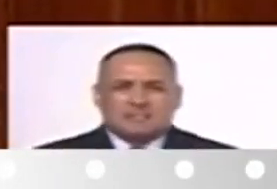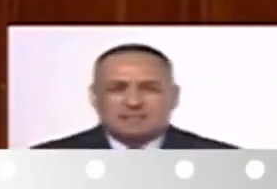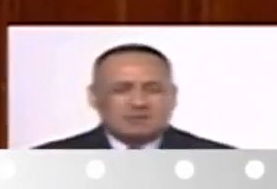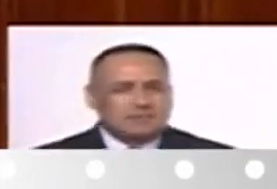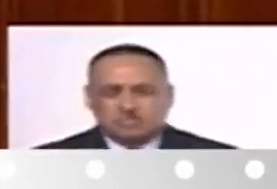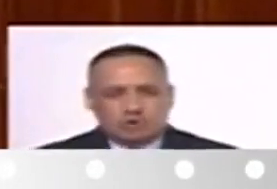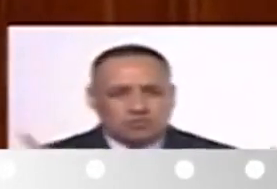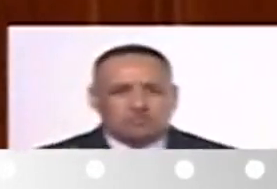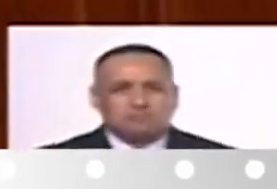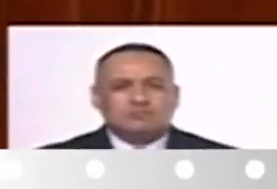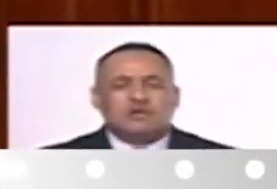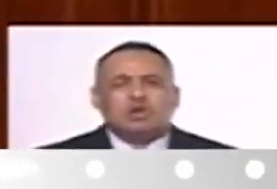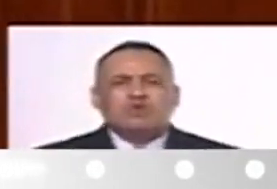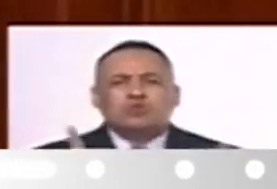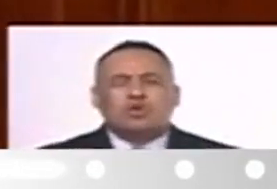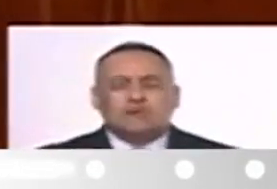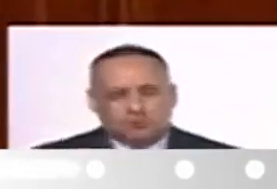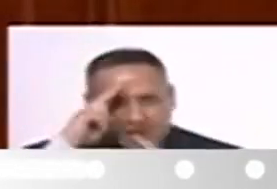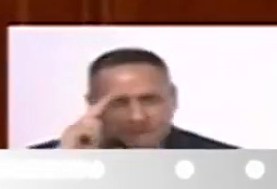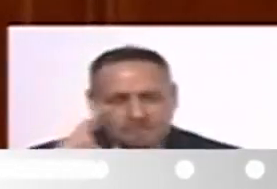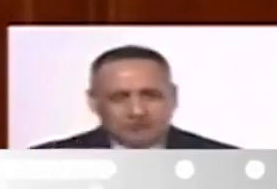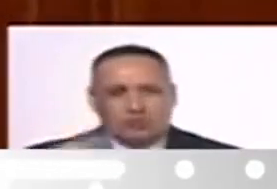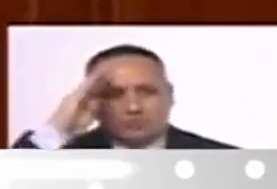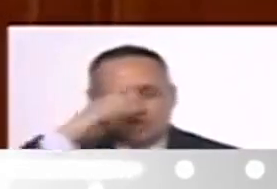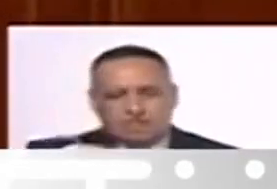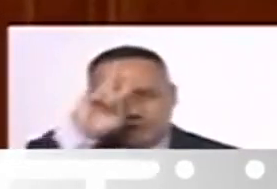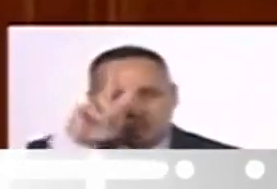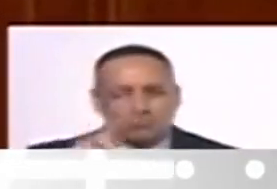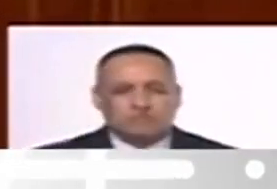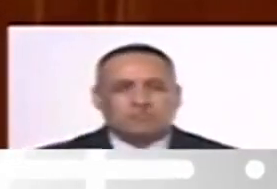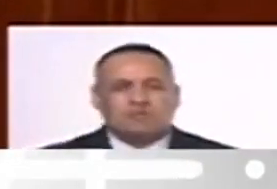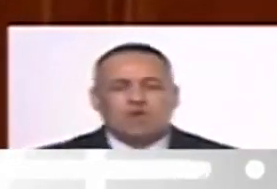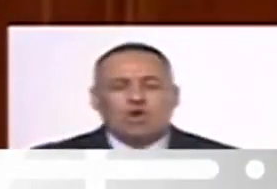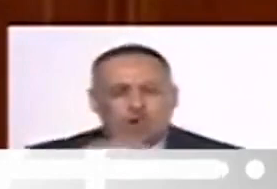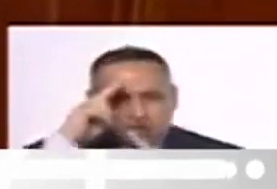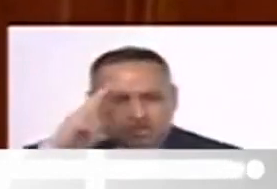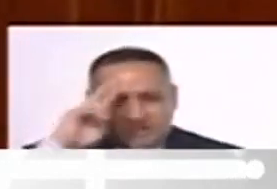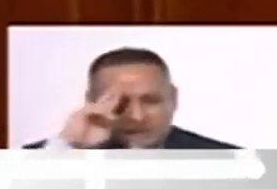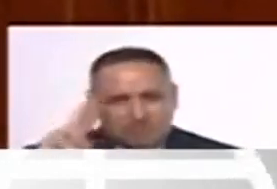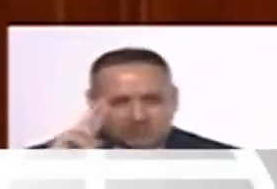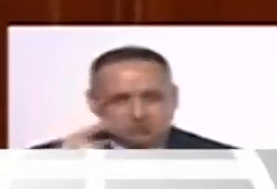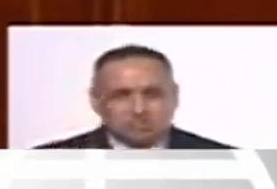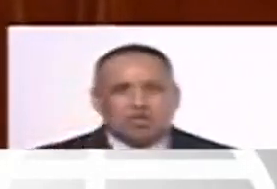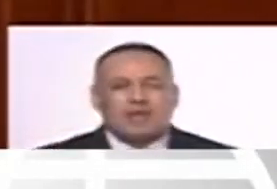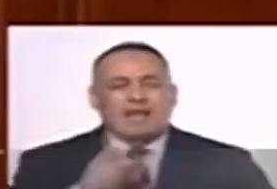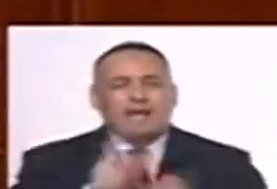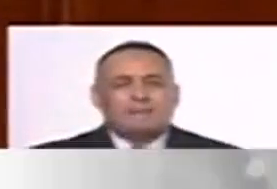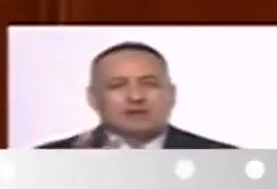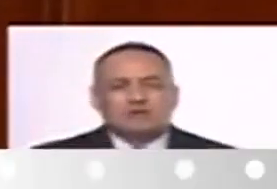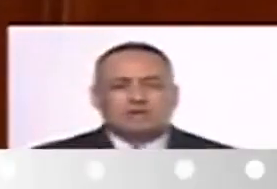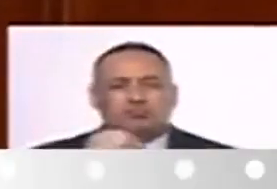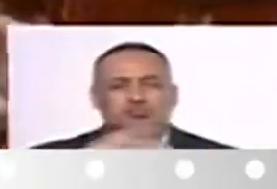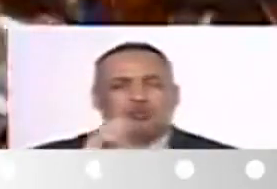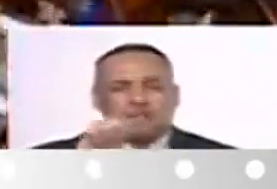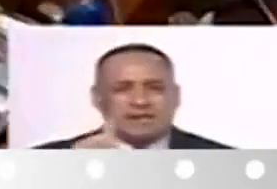nosotros. Honor y gloria a la Policía Nacional de Perú. Honor y gloria al pueblo hecho